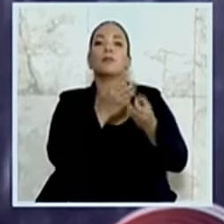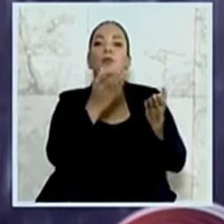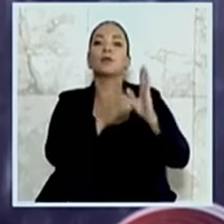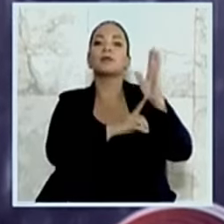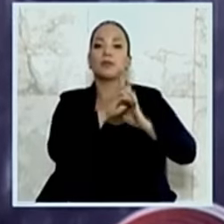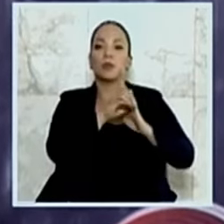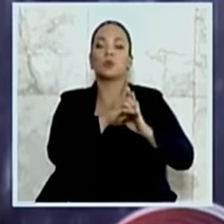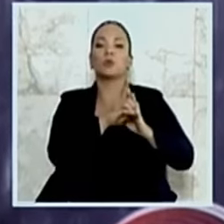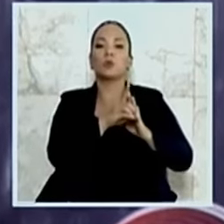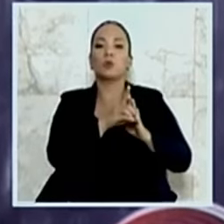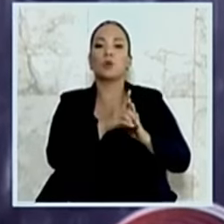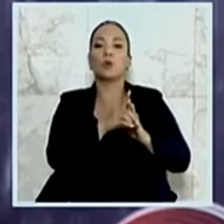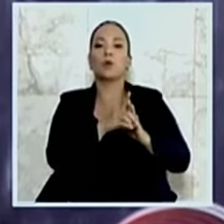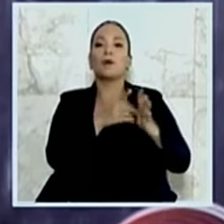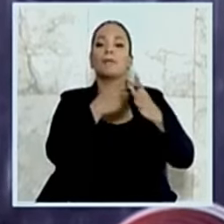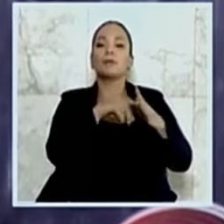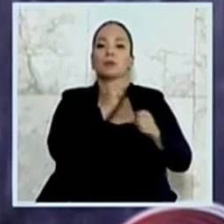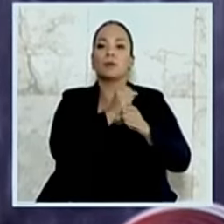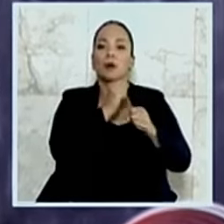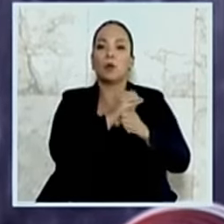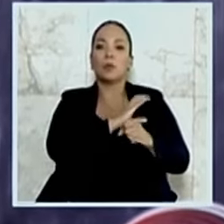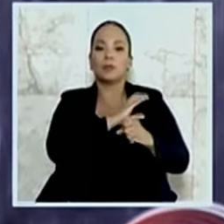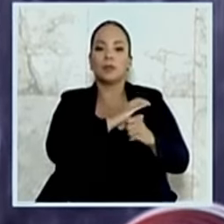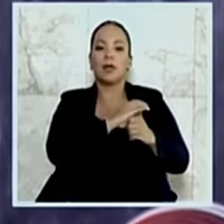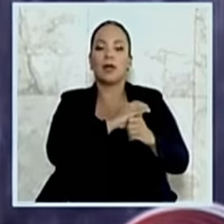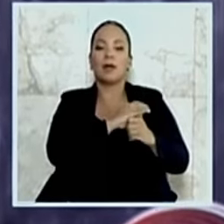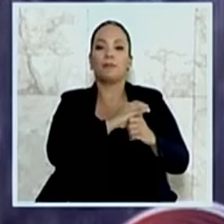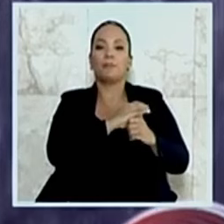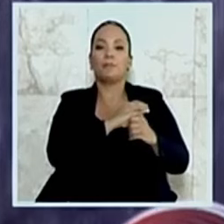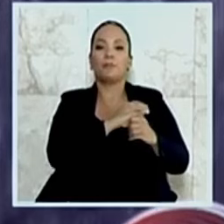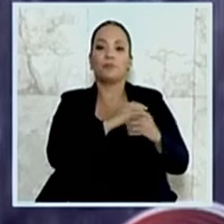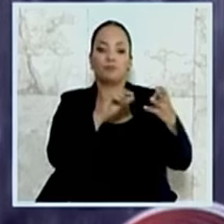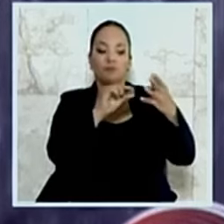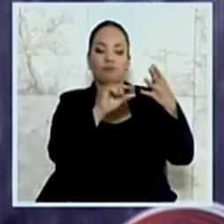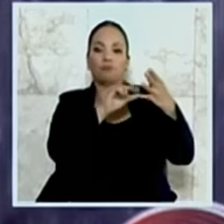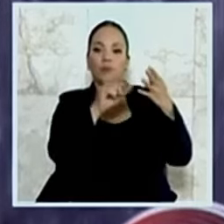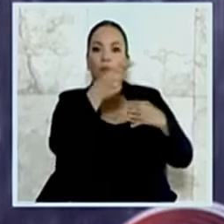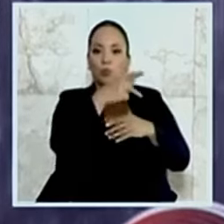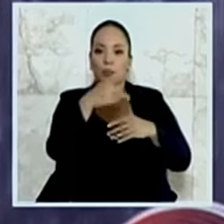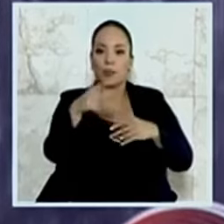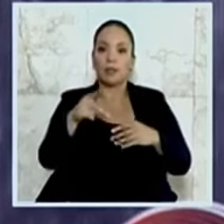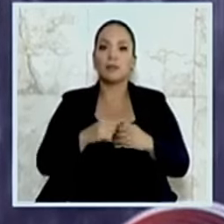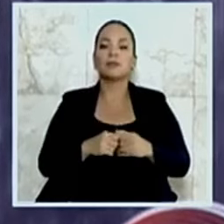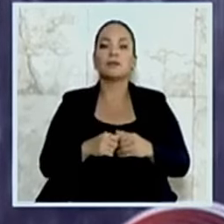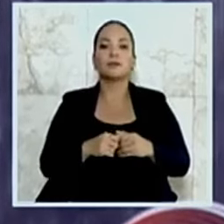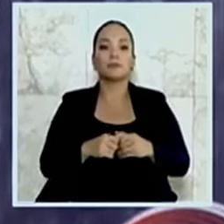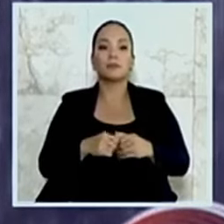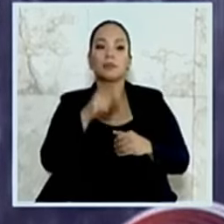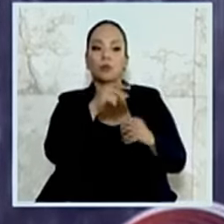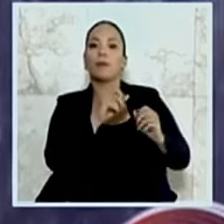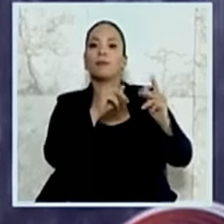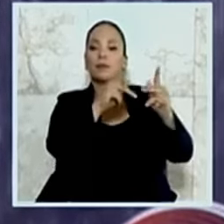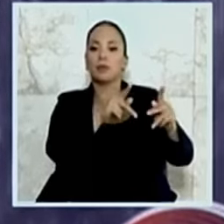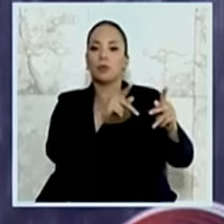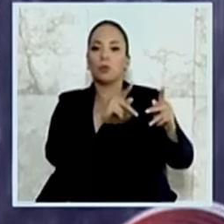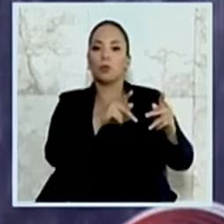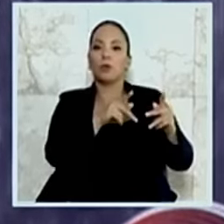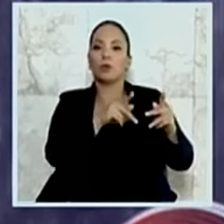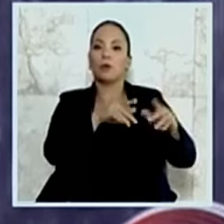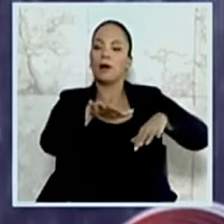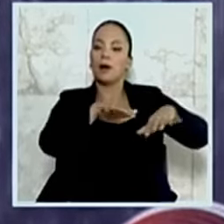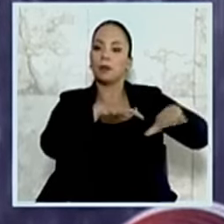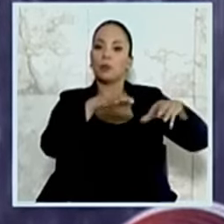presidente. Justamente en atención a sus instrucciones, la Fuerza Pública desarrolló y desplegó